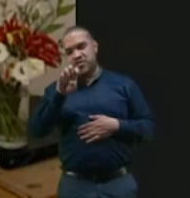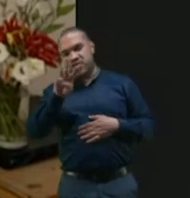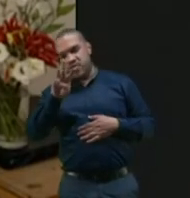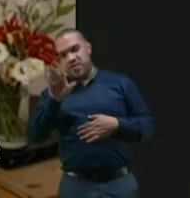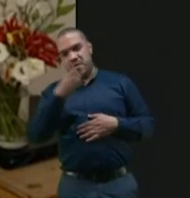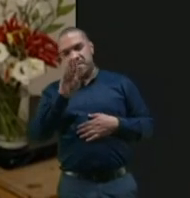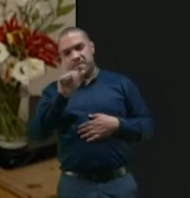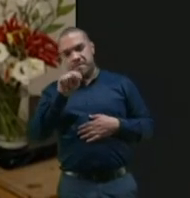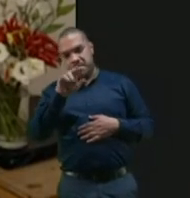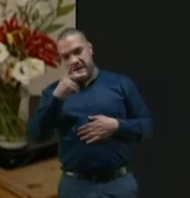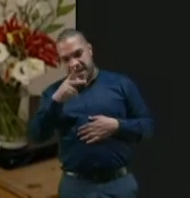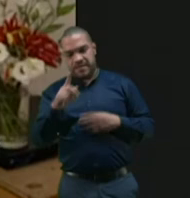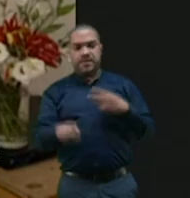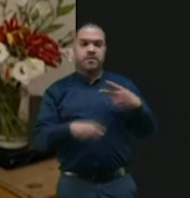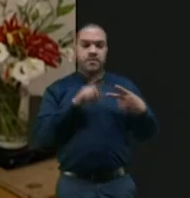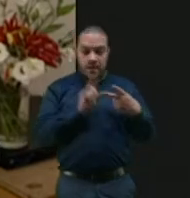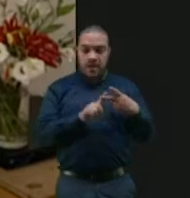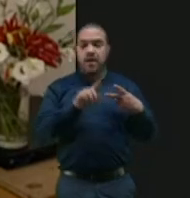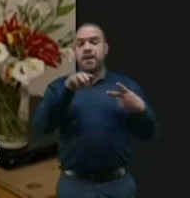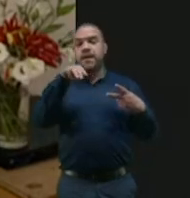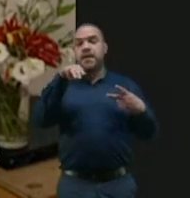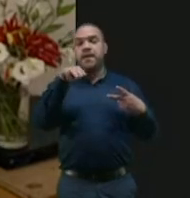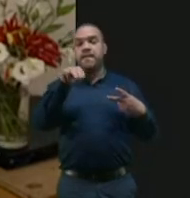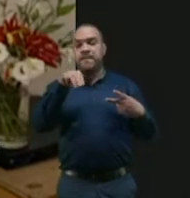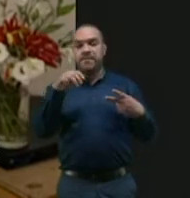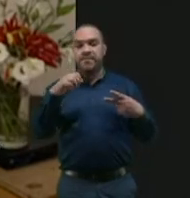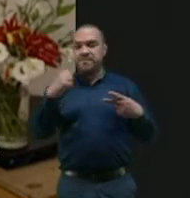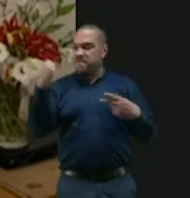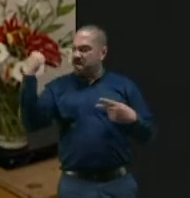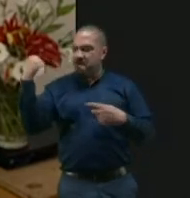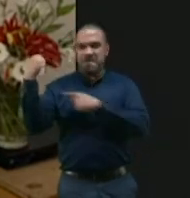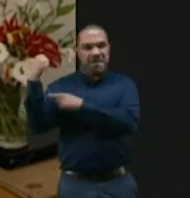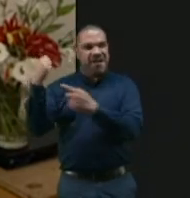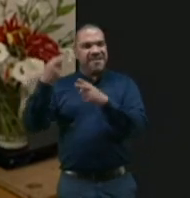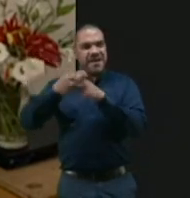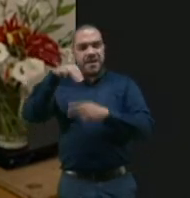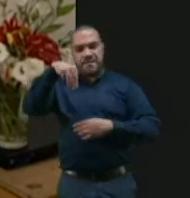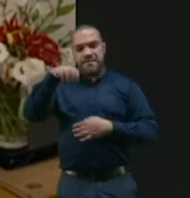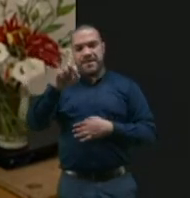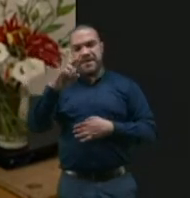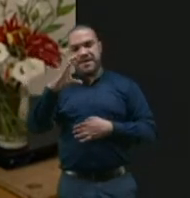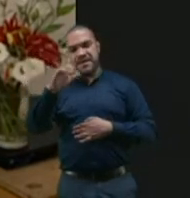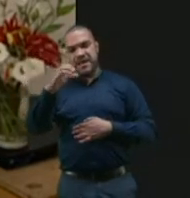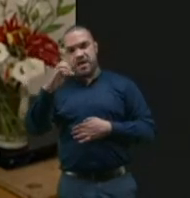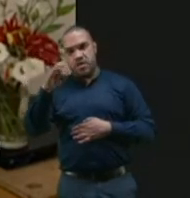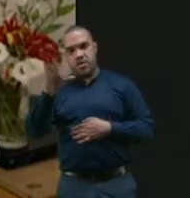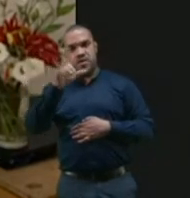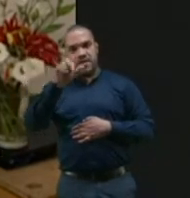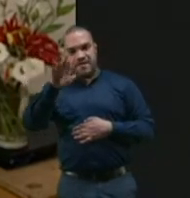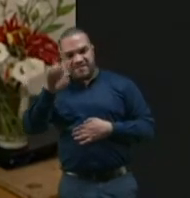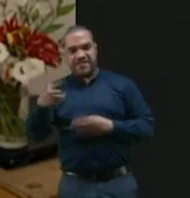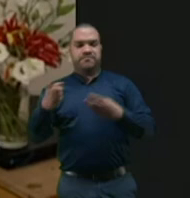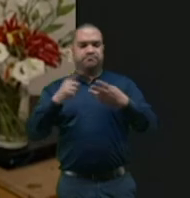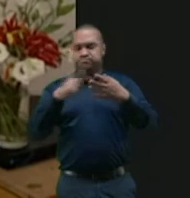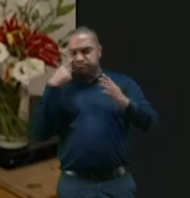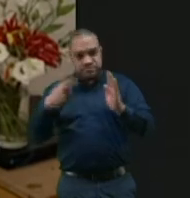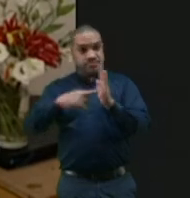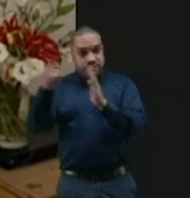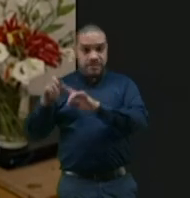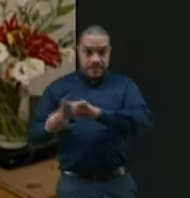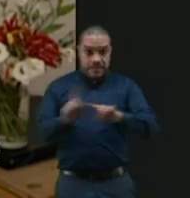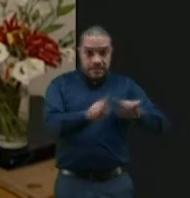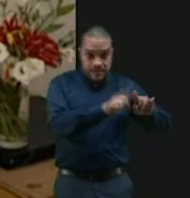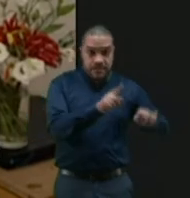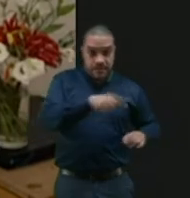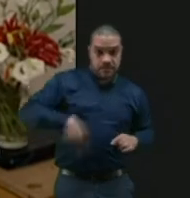muchos éxitos que hemos tenido que se están volviendo cada vez más dramáticos. Y alrededor del mundo, la tecnología, las compañías tecnológicas